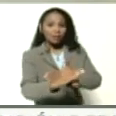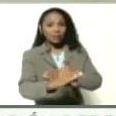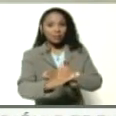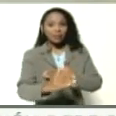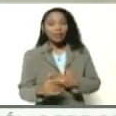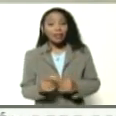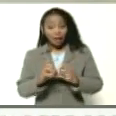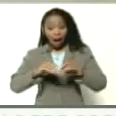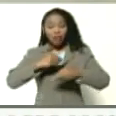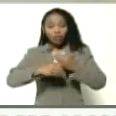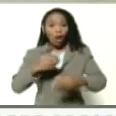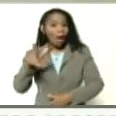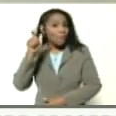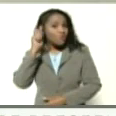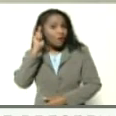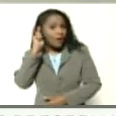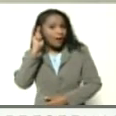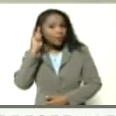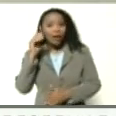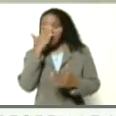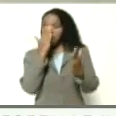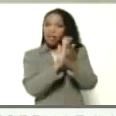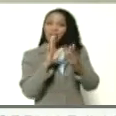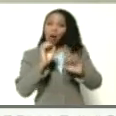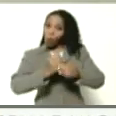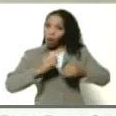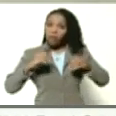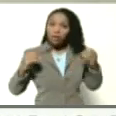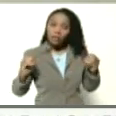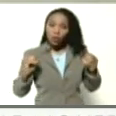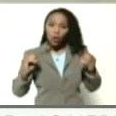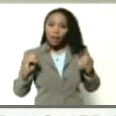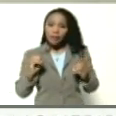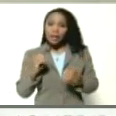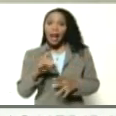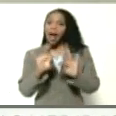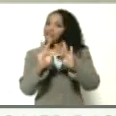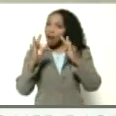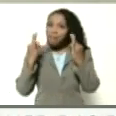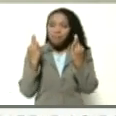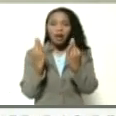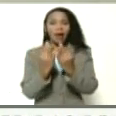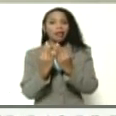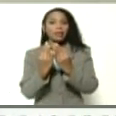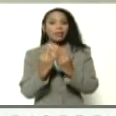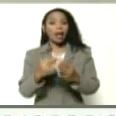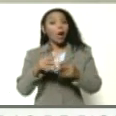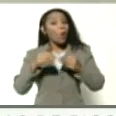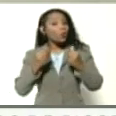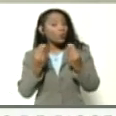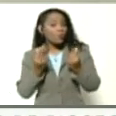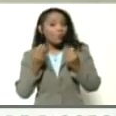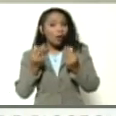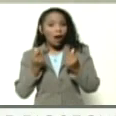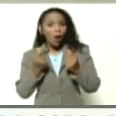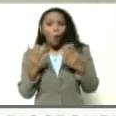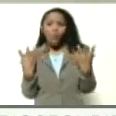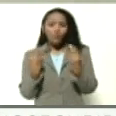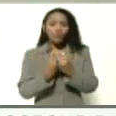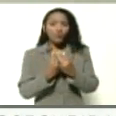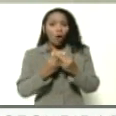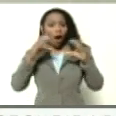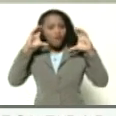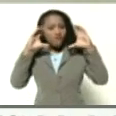creados por las mujeres al frente de las organizaciones, las familias, las economías, junto a su